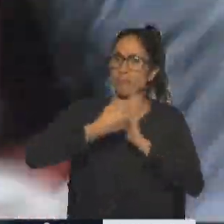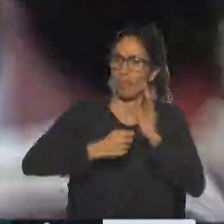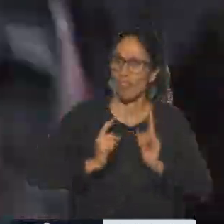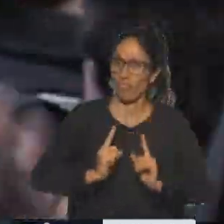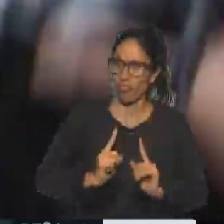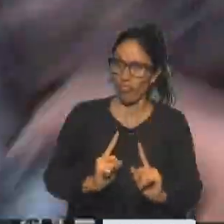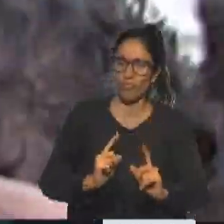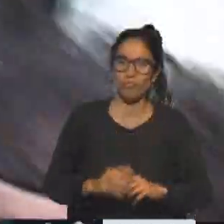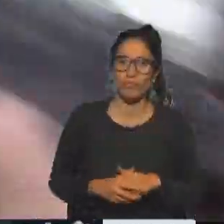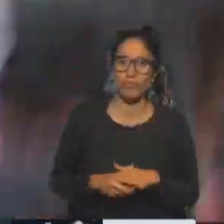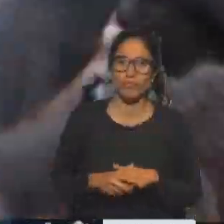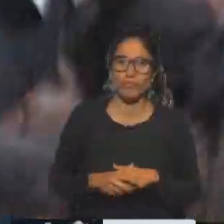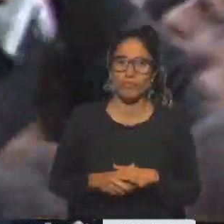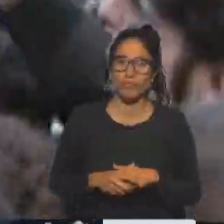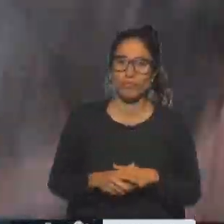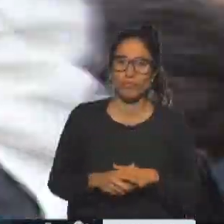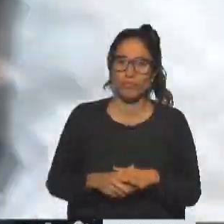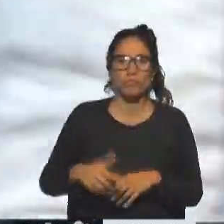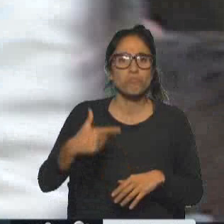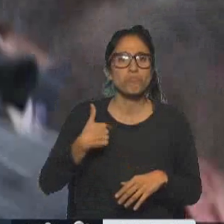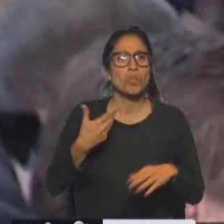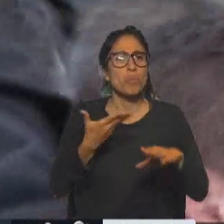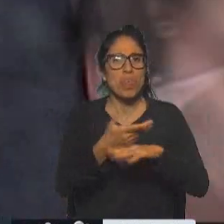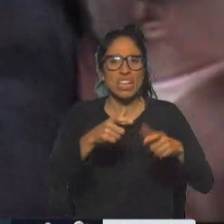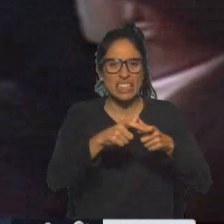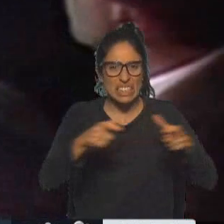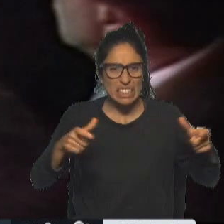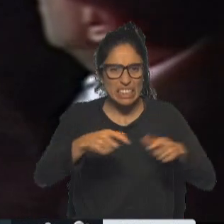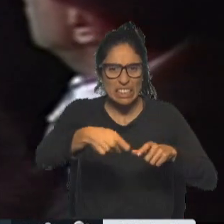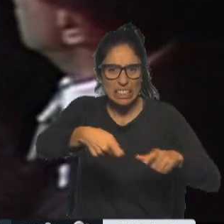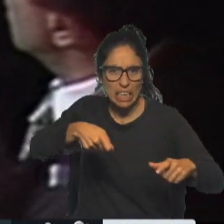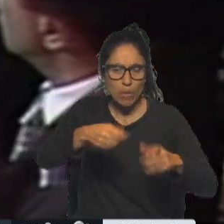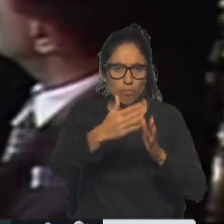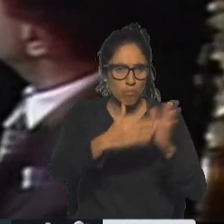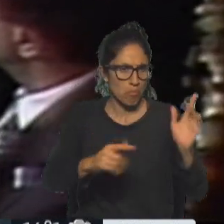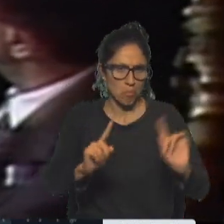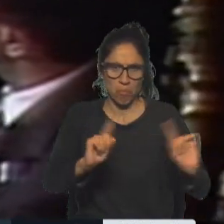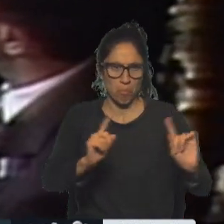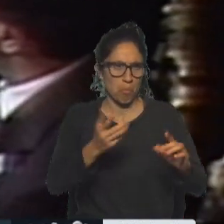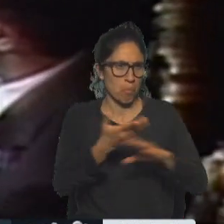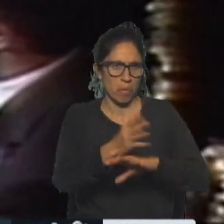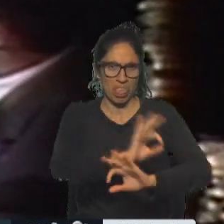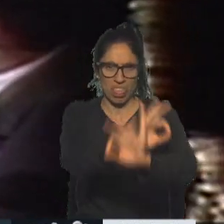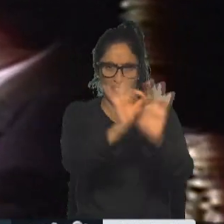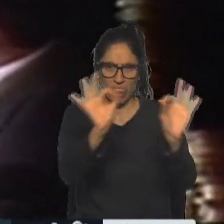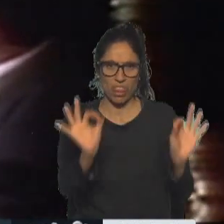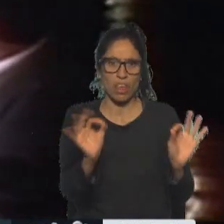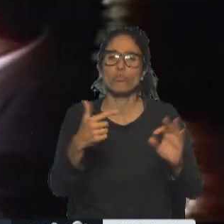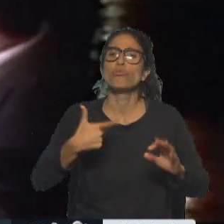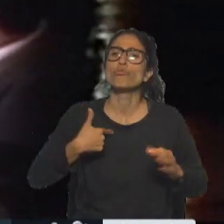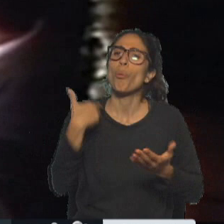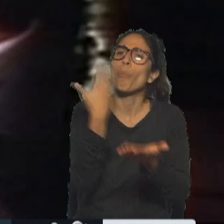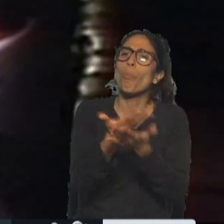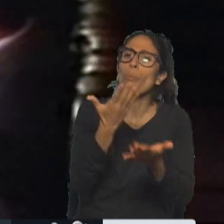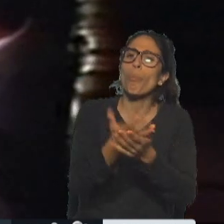No he pedido ni solicitaré cheques en blanco. Vengo en cambio a proponerles un sueño, reconstruir